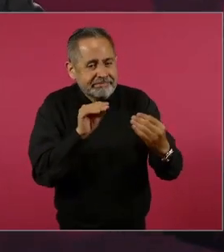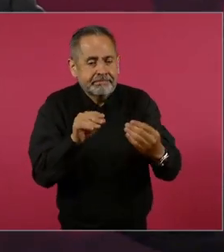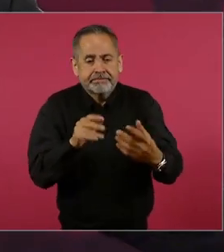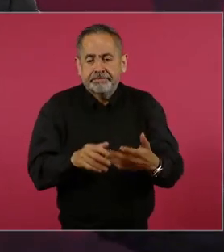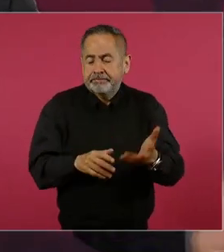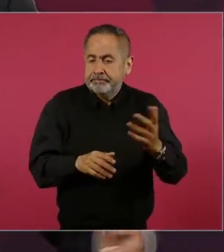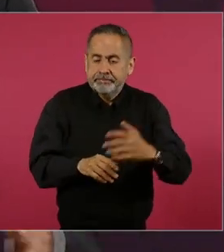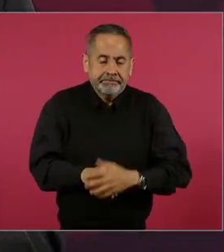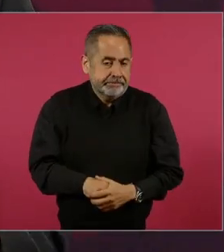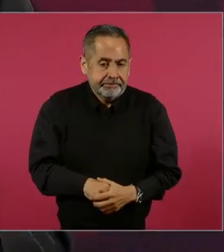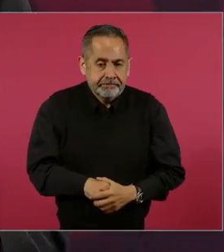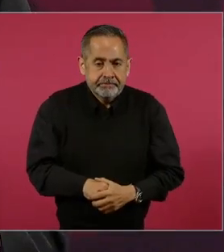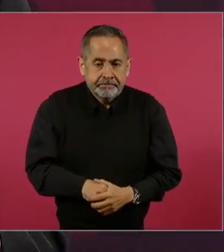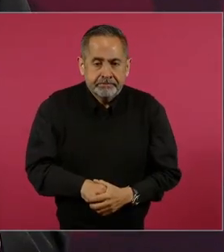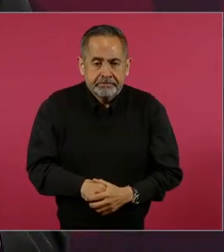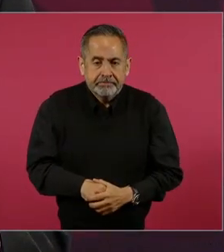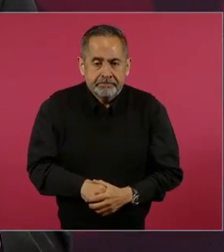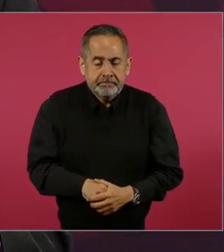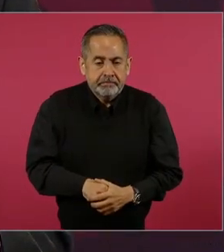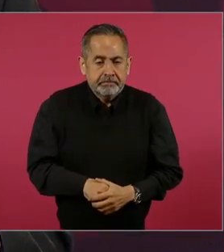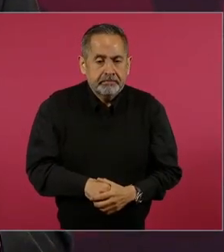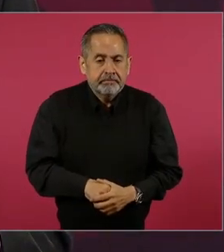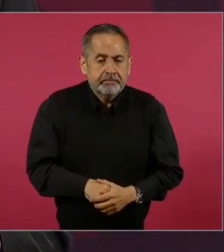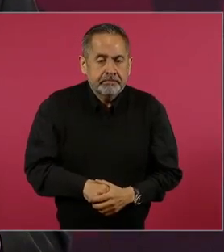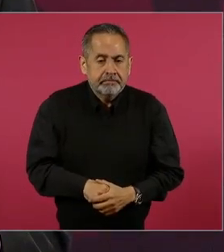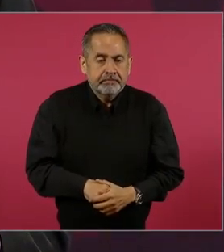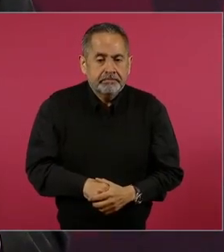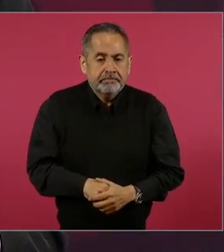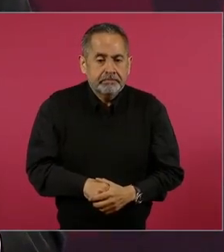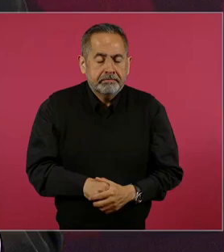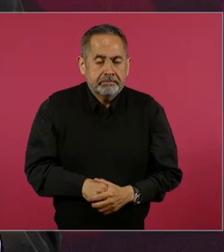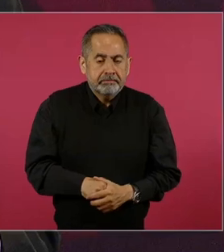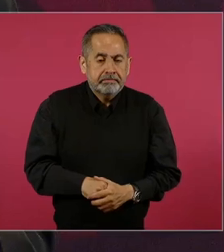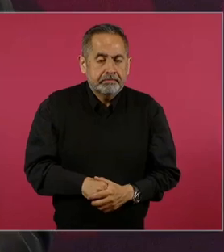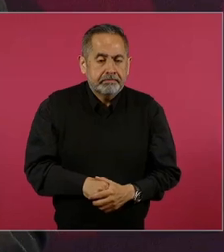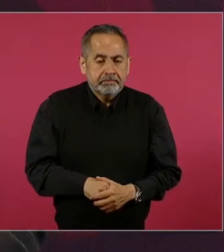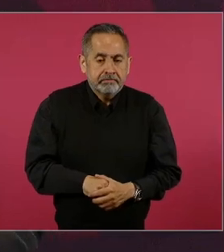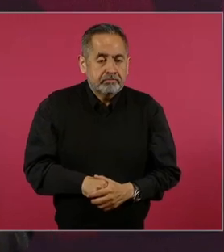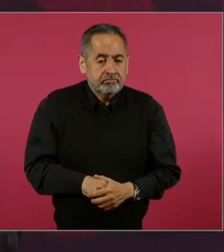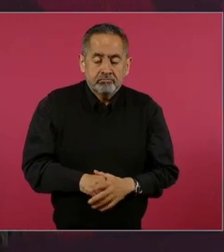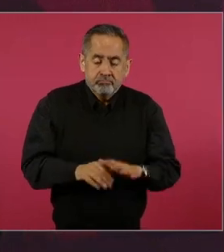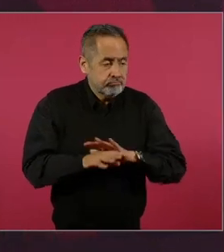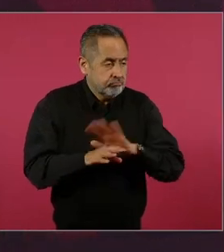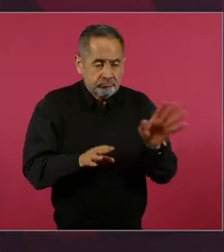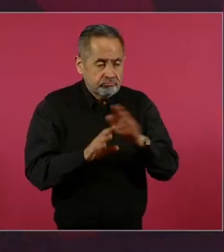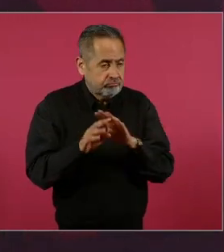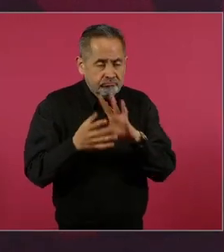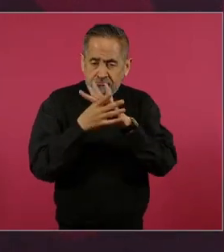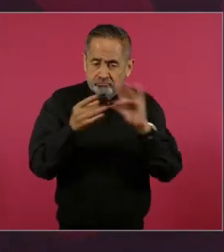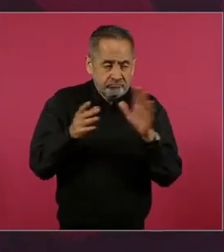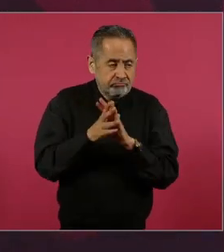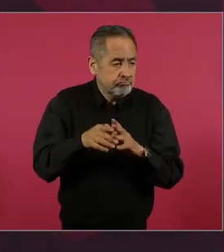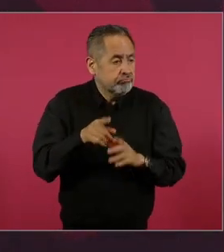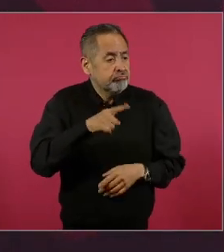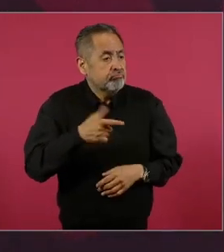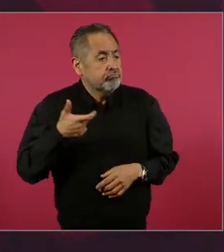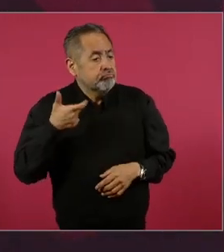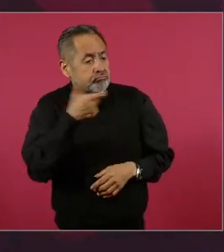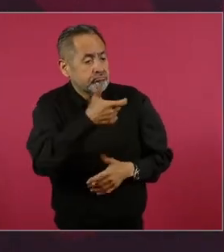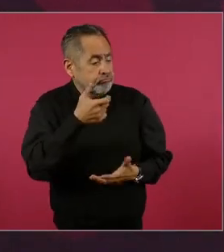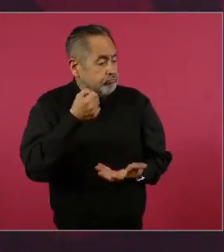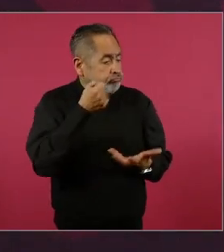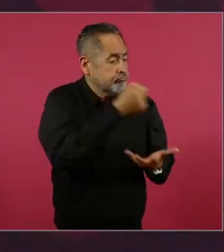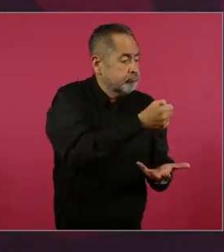definir de que había que entregarle el apoyo directo al pueblo